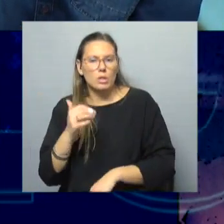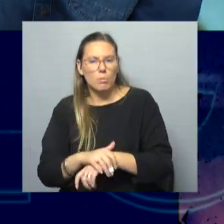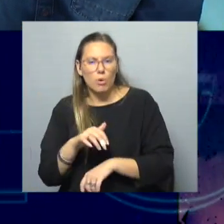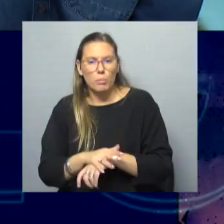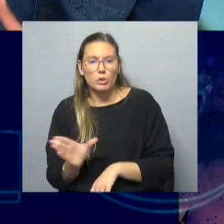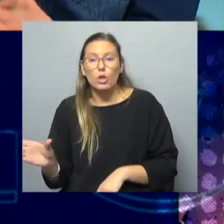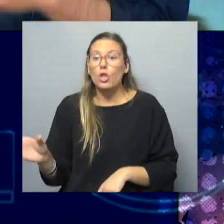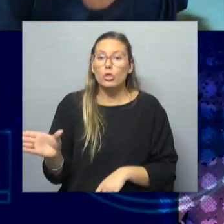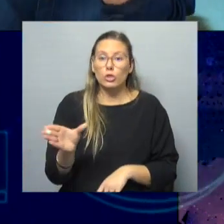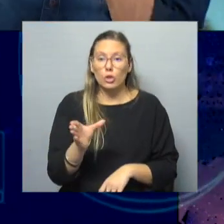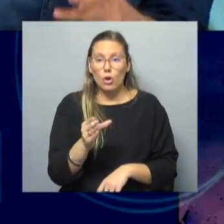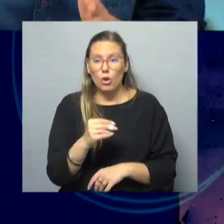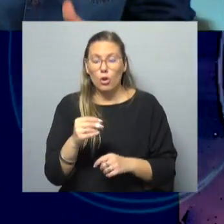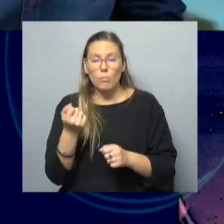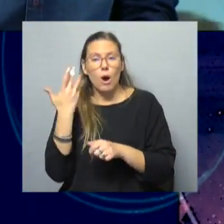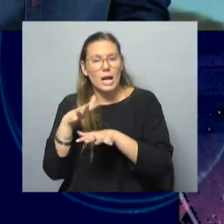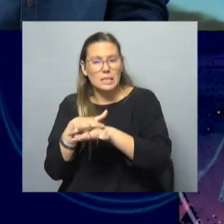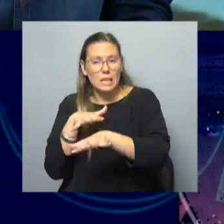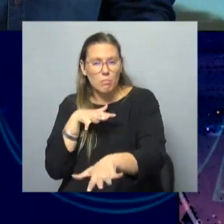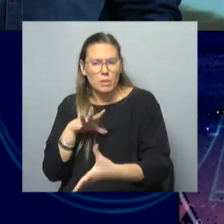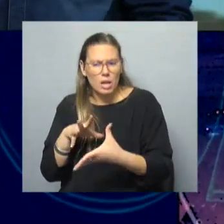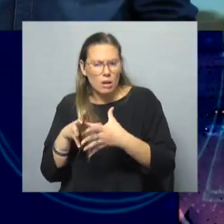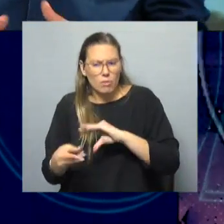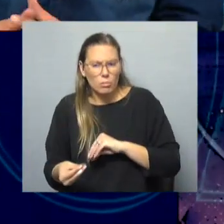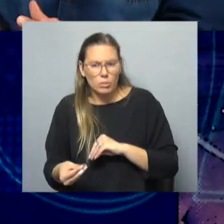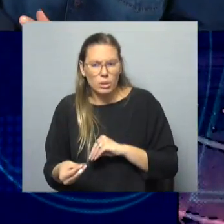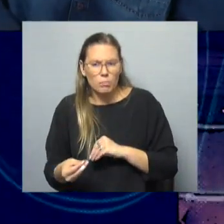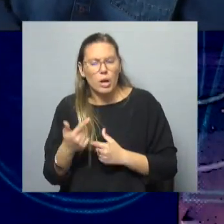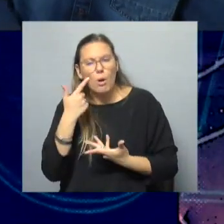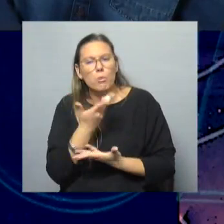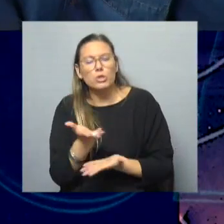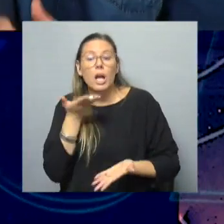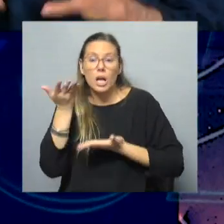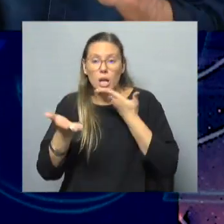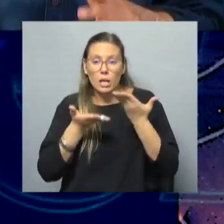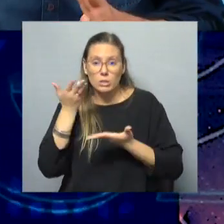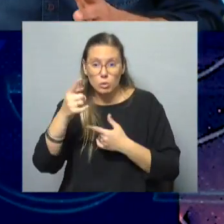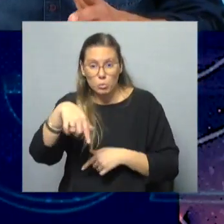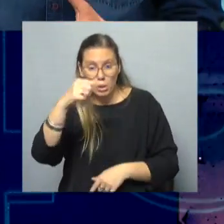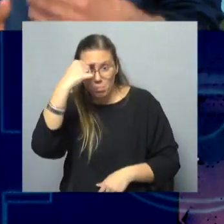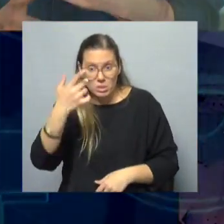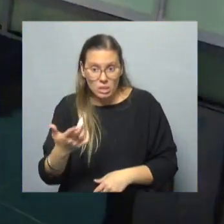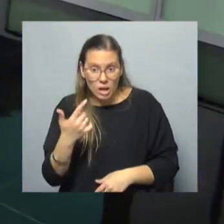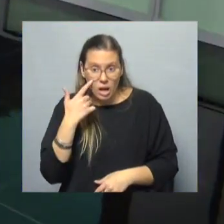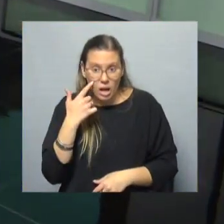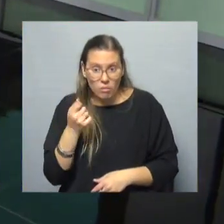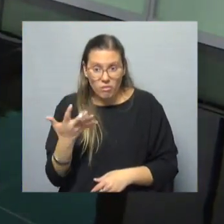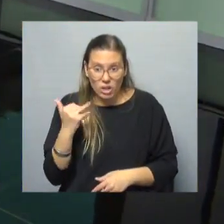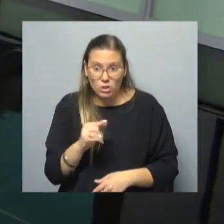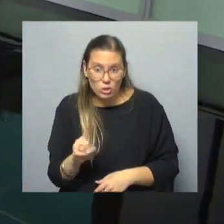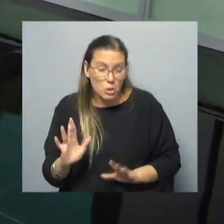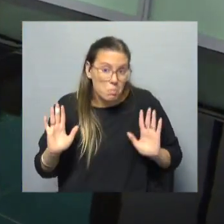estamos todos como en esta especie de asamblea para mostrarles una canción. Y ustedes dirán, a ver si esto tiene valor o